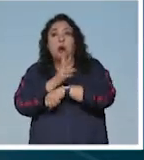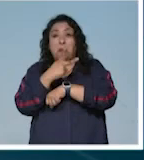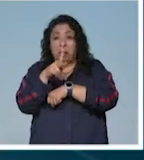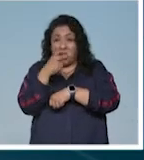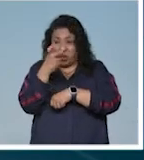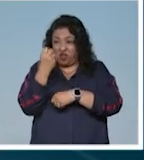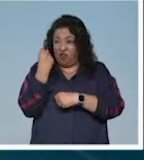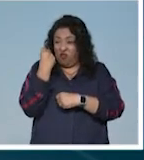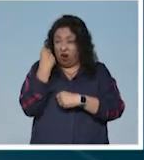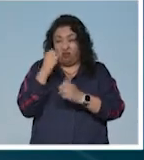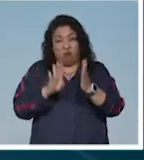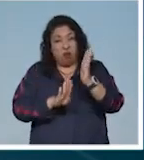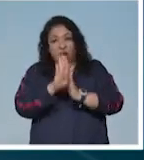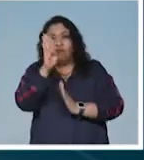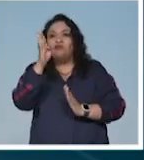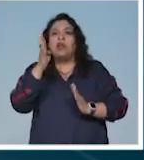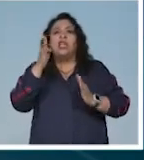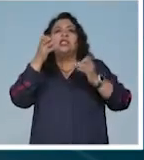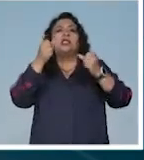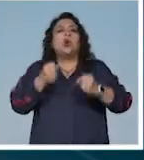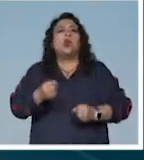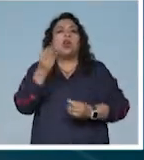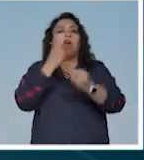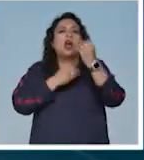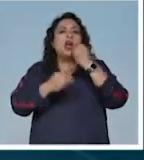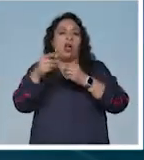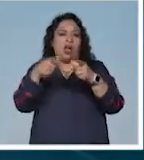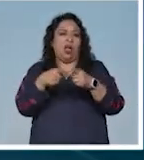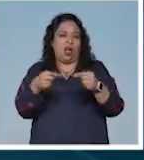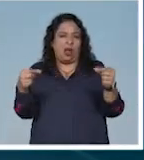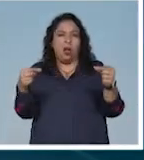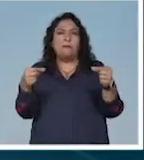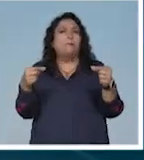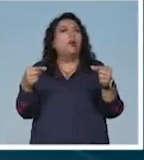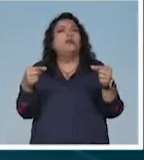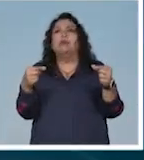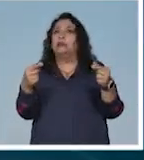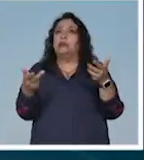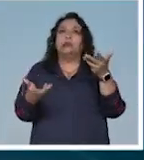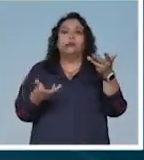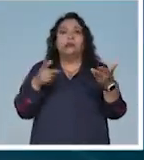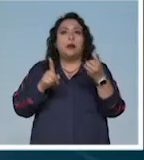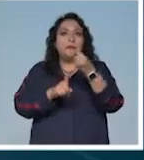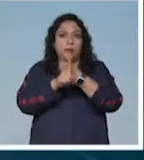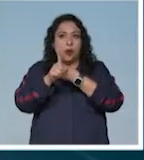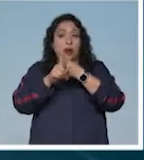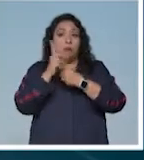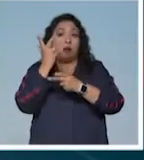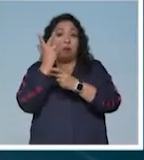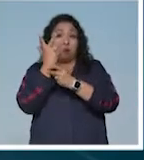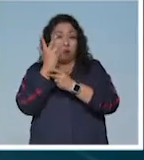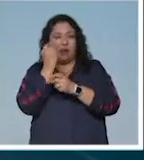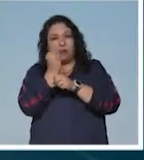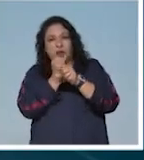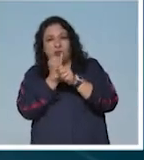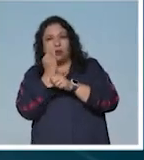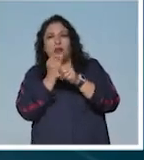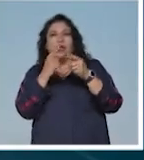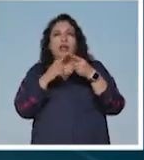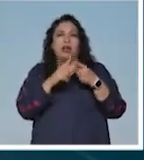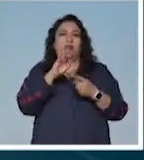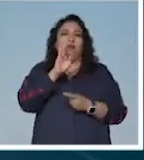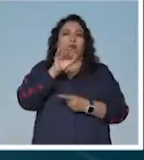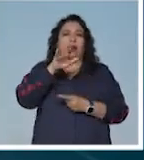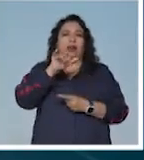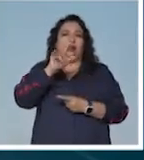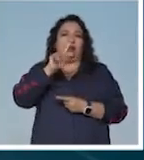todo este poderío, la seguridad alimentaria de la Tierra del Sol Naciente se tambalea. De acuerdo con un análisis de Financial